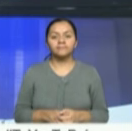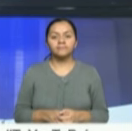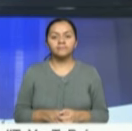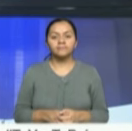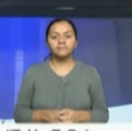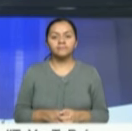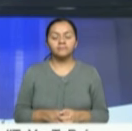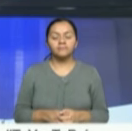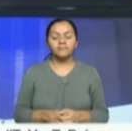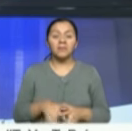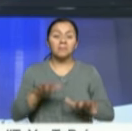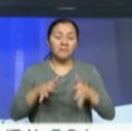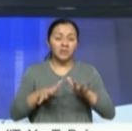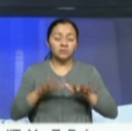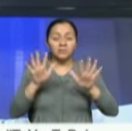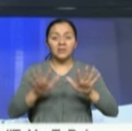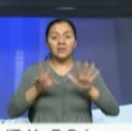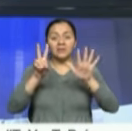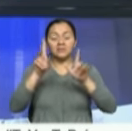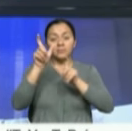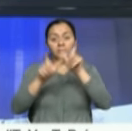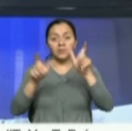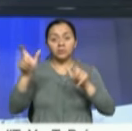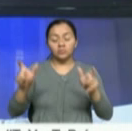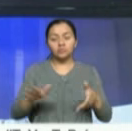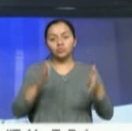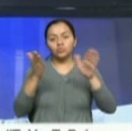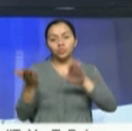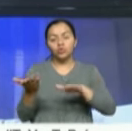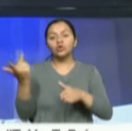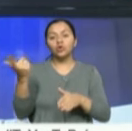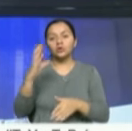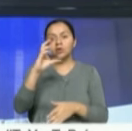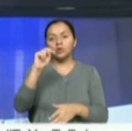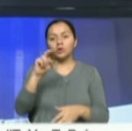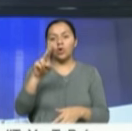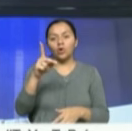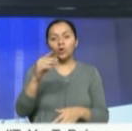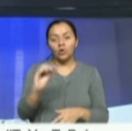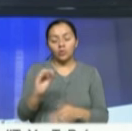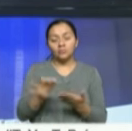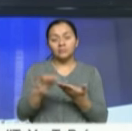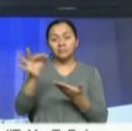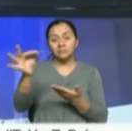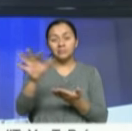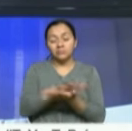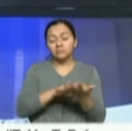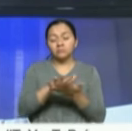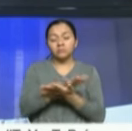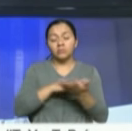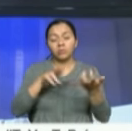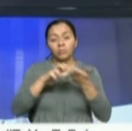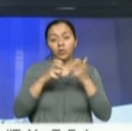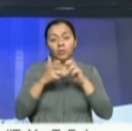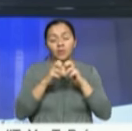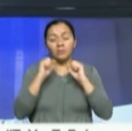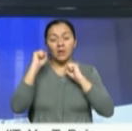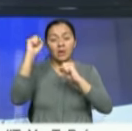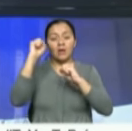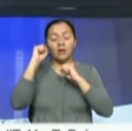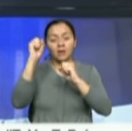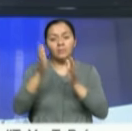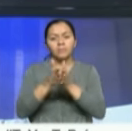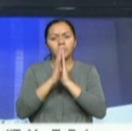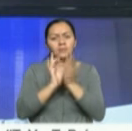Menos 17 personas perdieron la vida en la capital de la República del Congo durante disturbios registrados en una manifestación que pedía